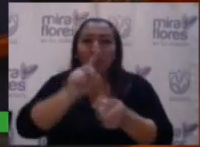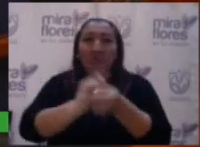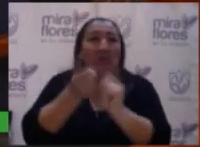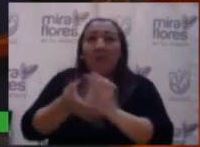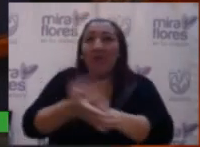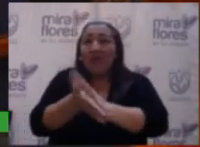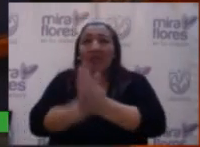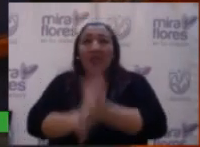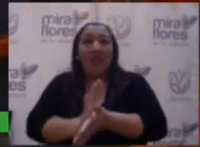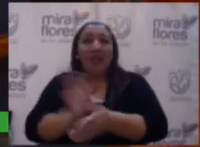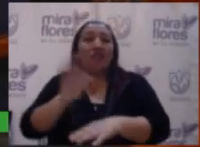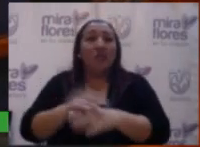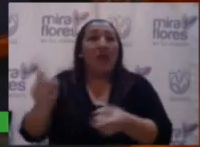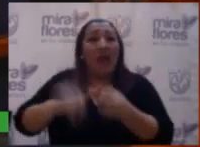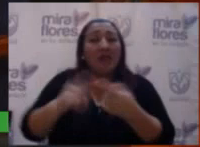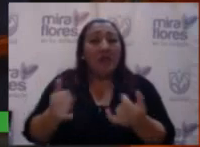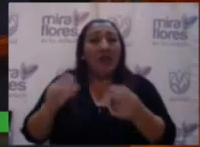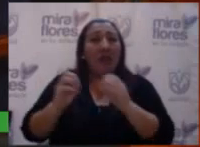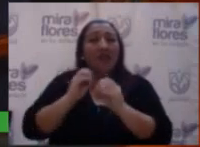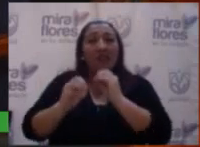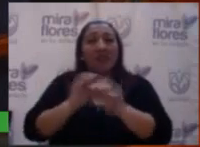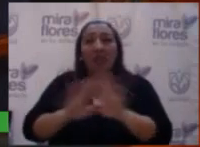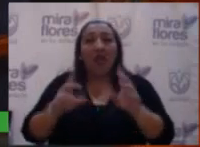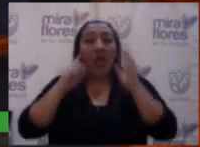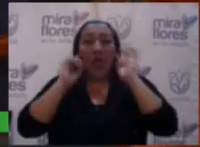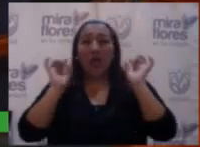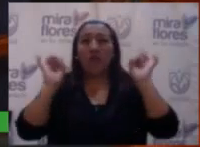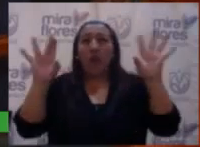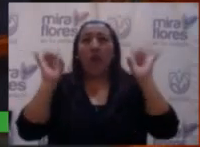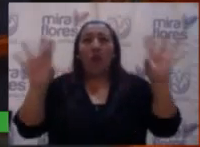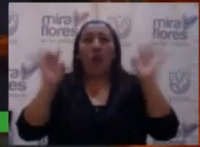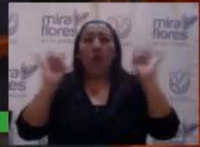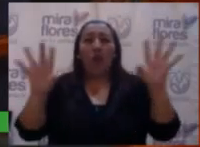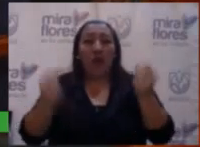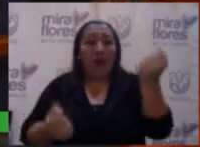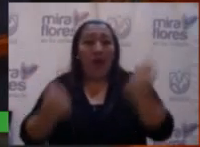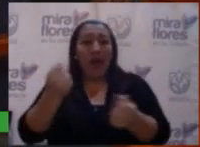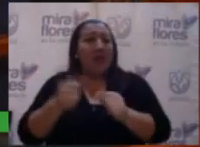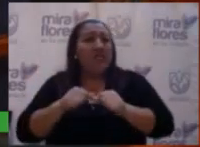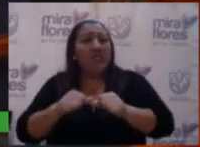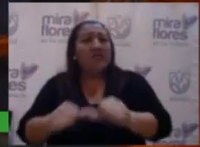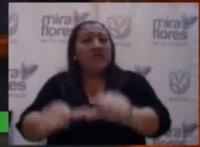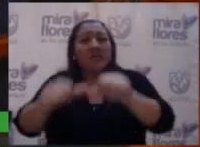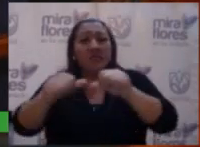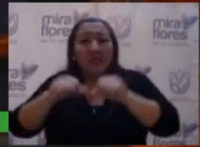ha cambiado absolutamente nada de esa fecha ahora las alarmas de los vehículos siguen permanentemente